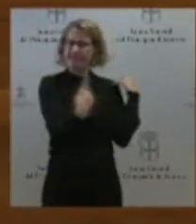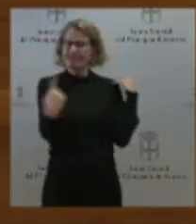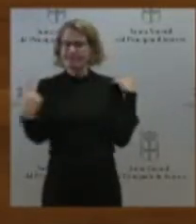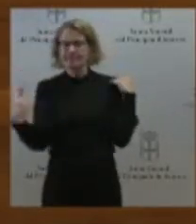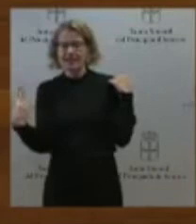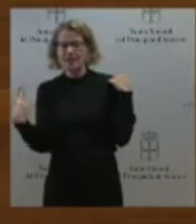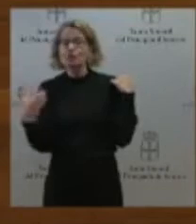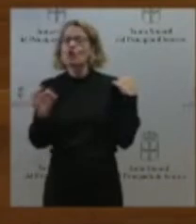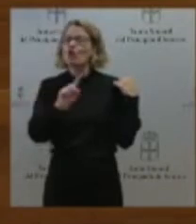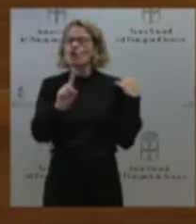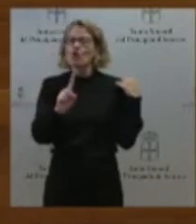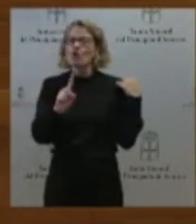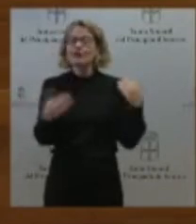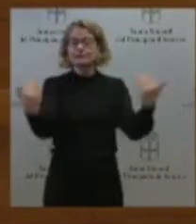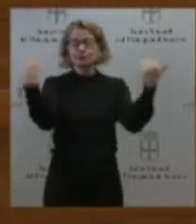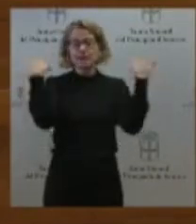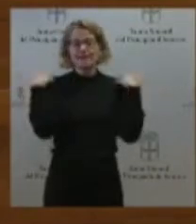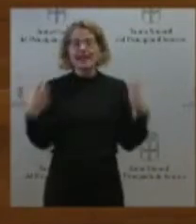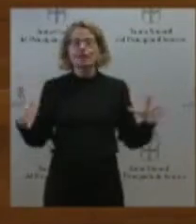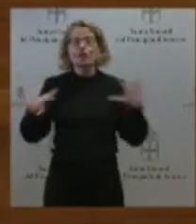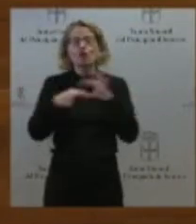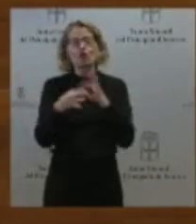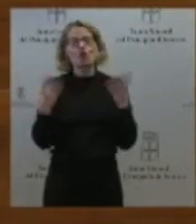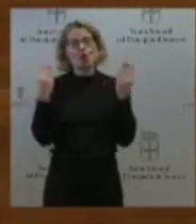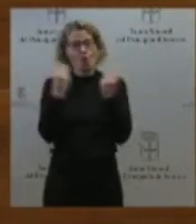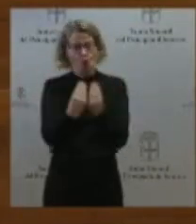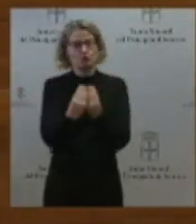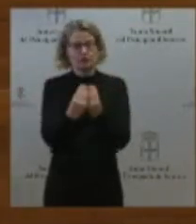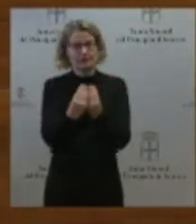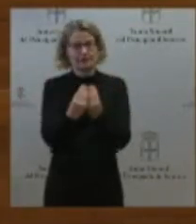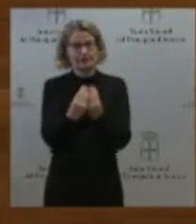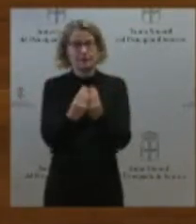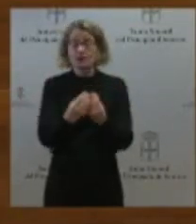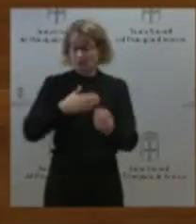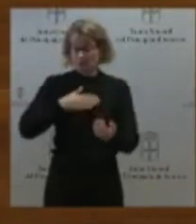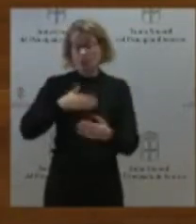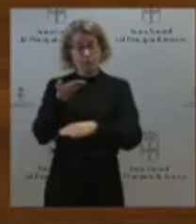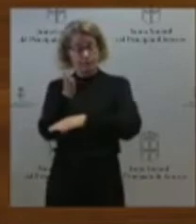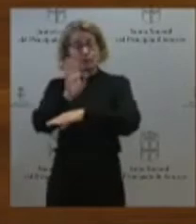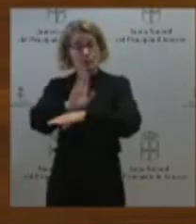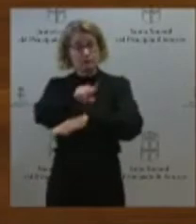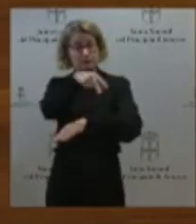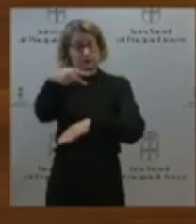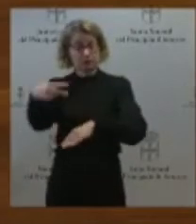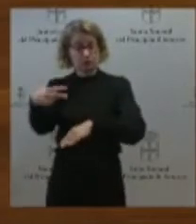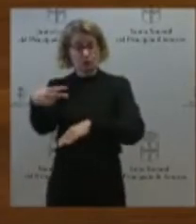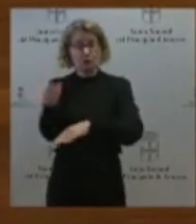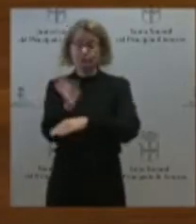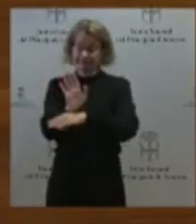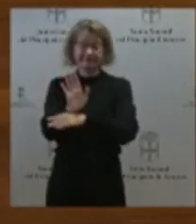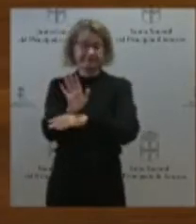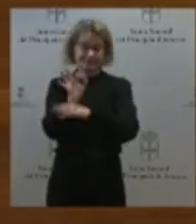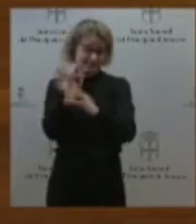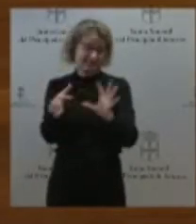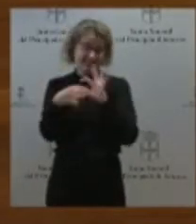dirección apuntan algunas de las propuestas de resolución registradas por Podemos Asturias, de las cuales me dispongo a exponer a continuación una parte.